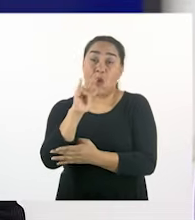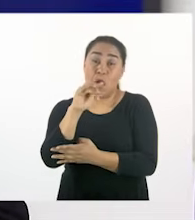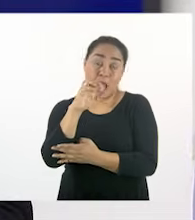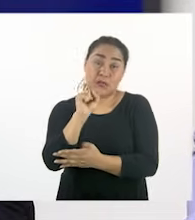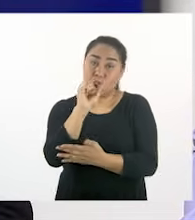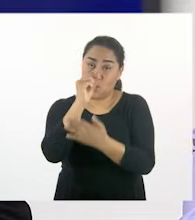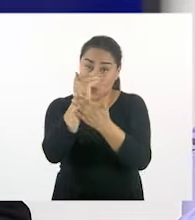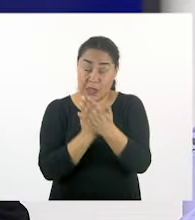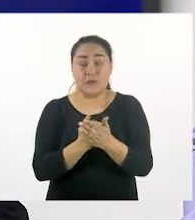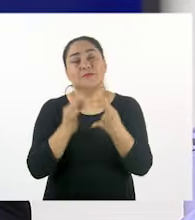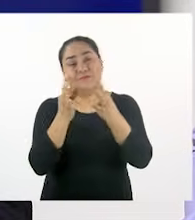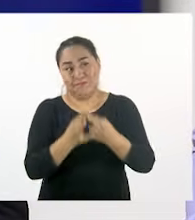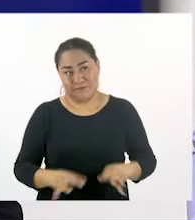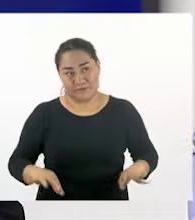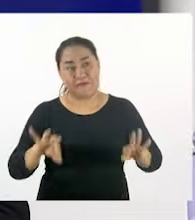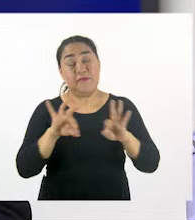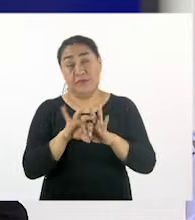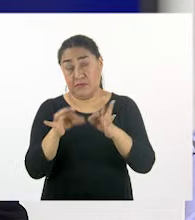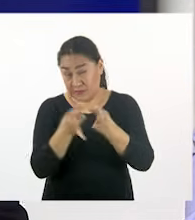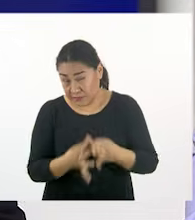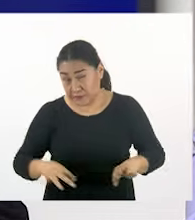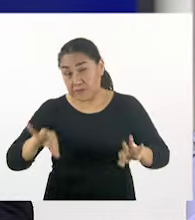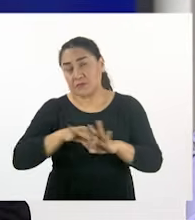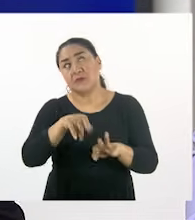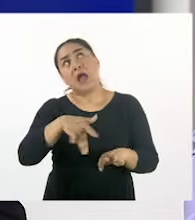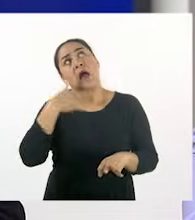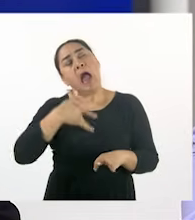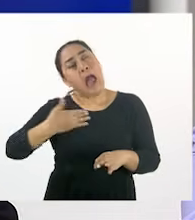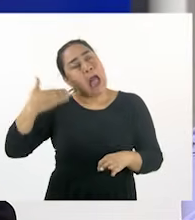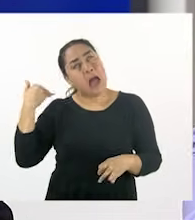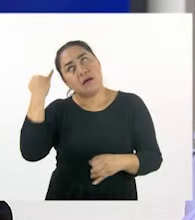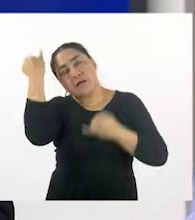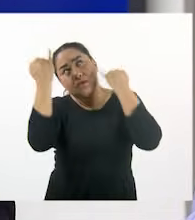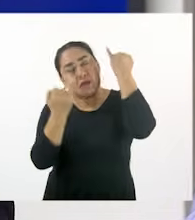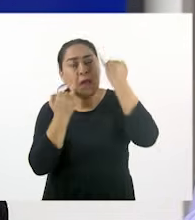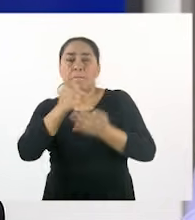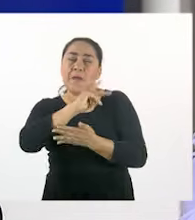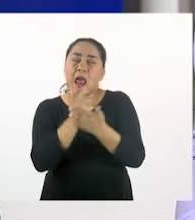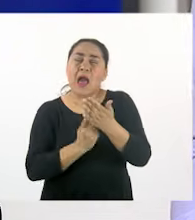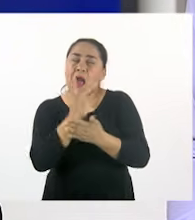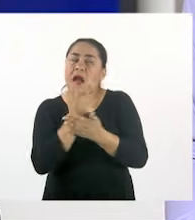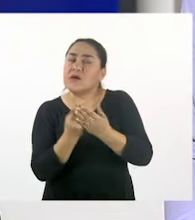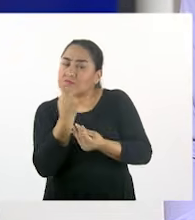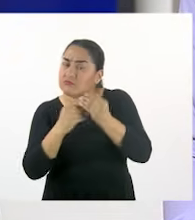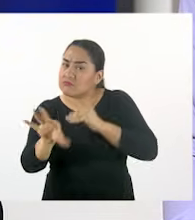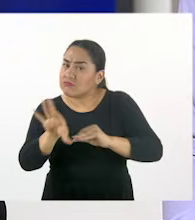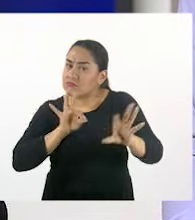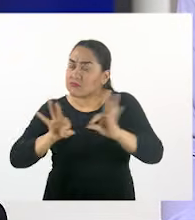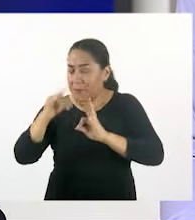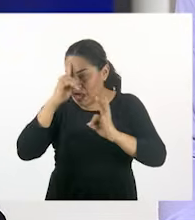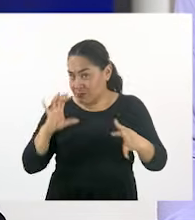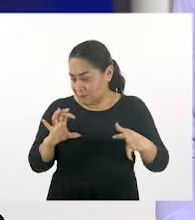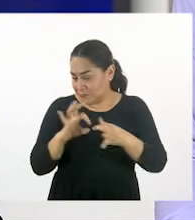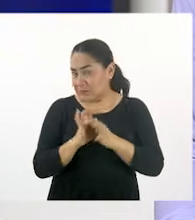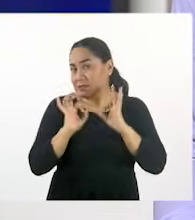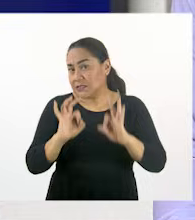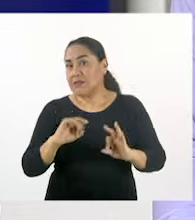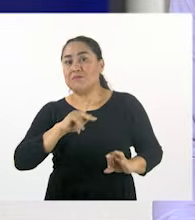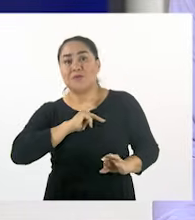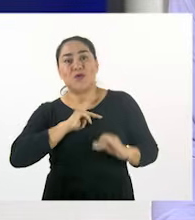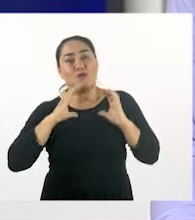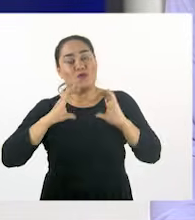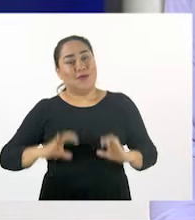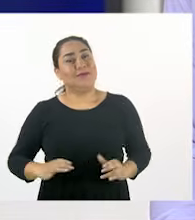importante que nosotros vayamos planeando esta alimentación para que esté acorde a tus necesidades